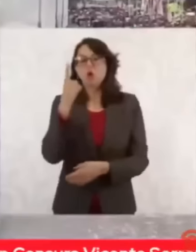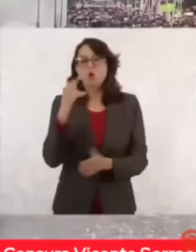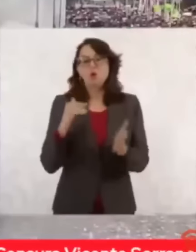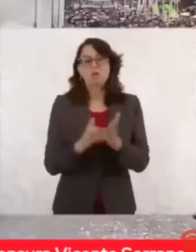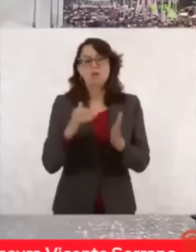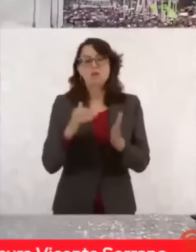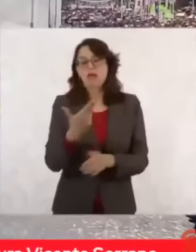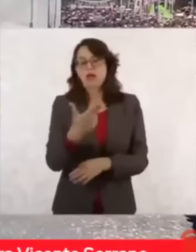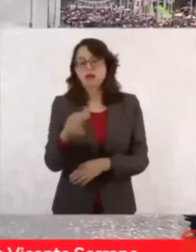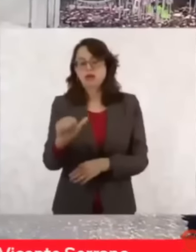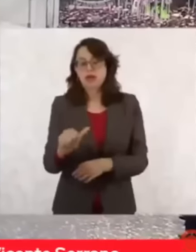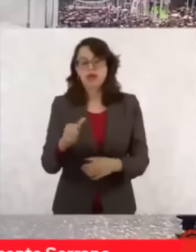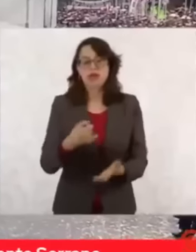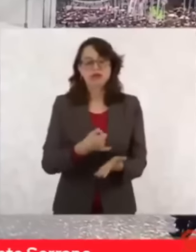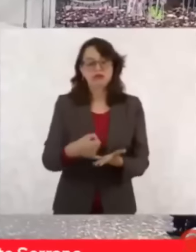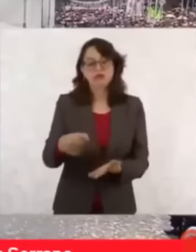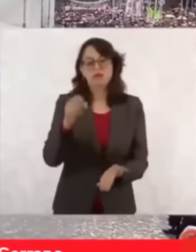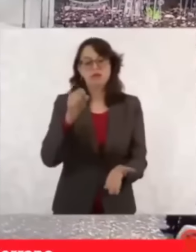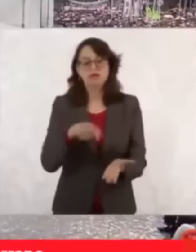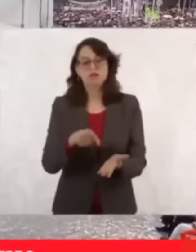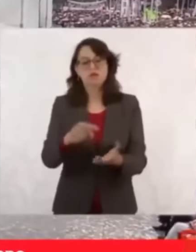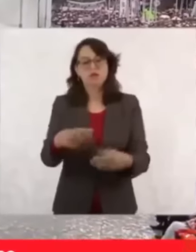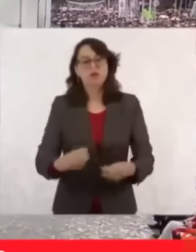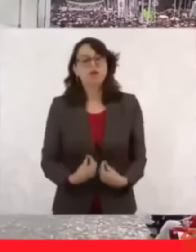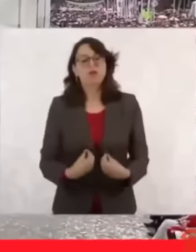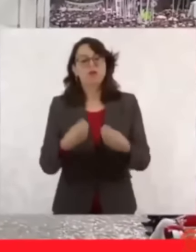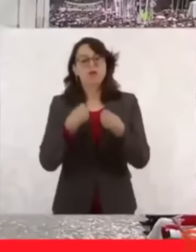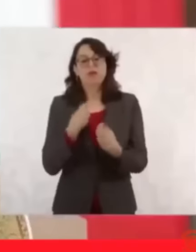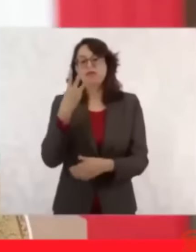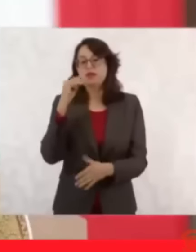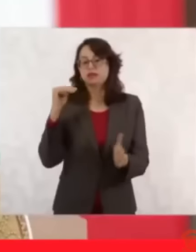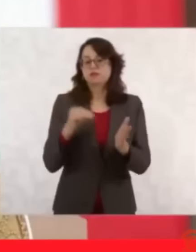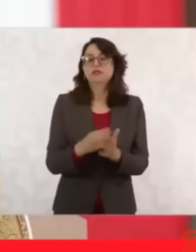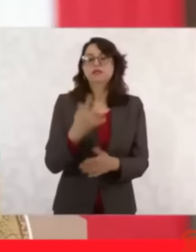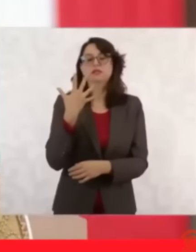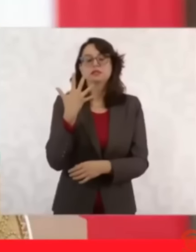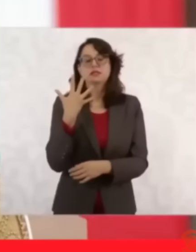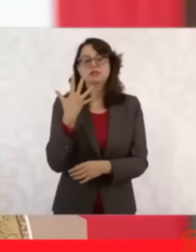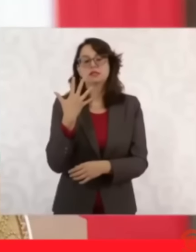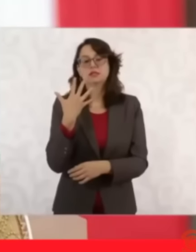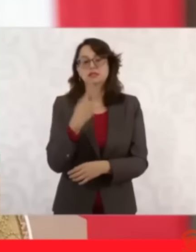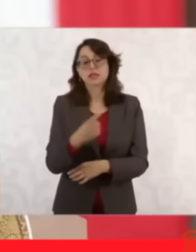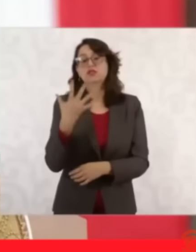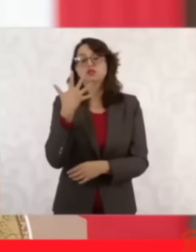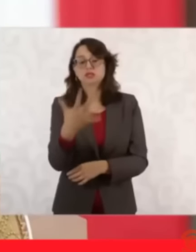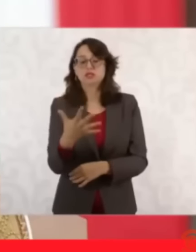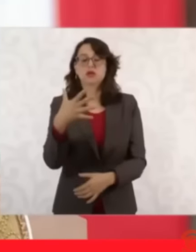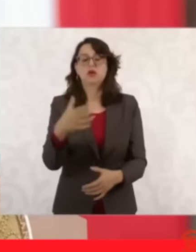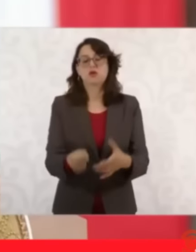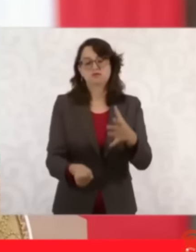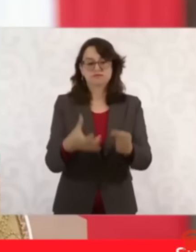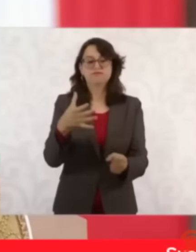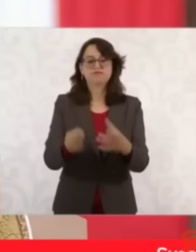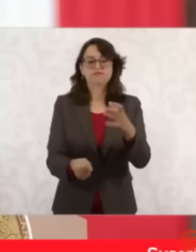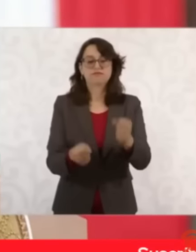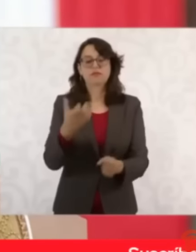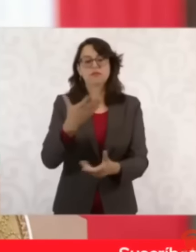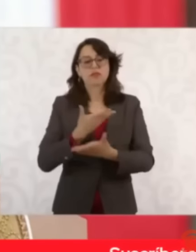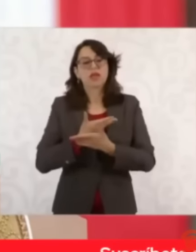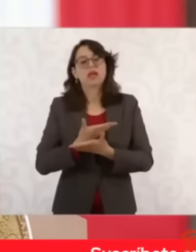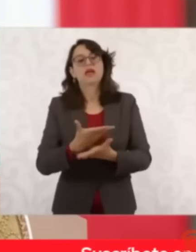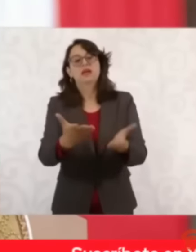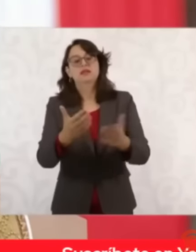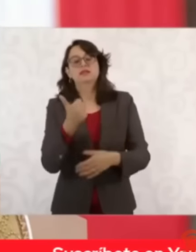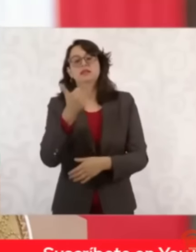los personajes, lo que significa que la presidenta Claudia Sheinbaum Pardo dé esta información al pueblo